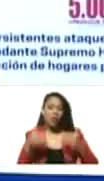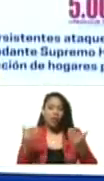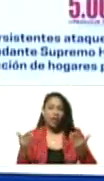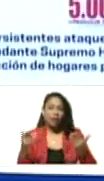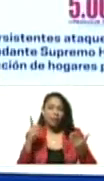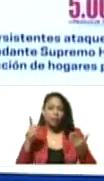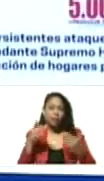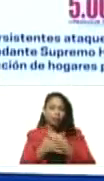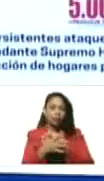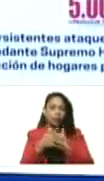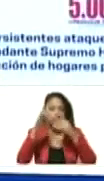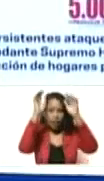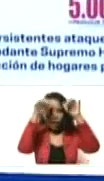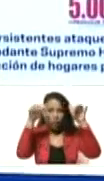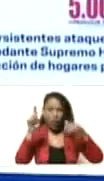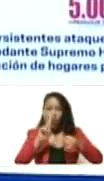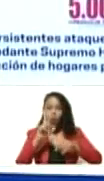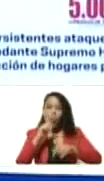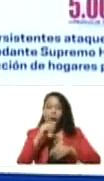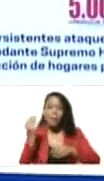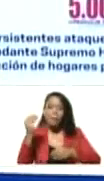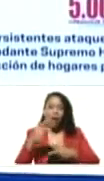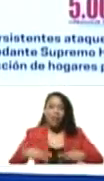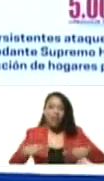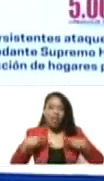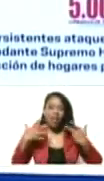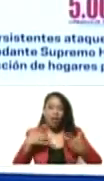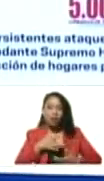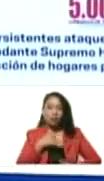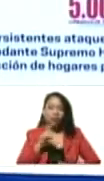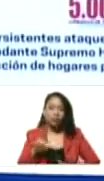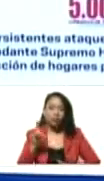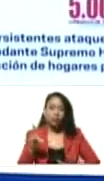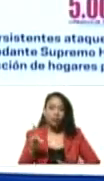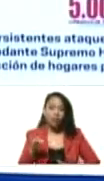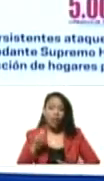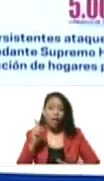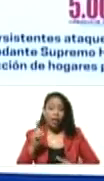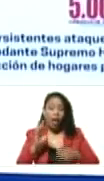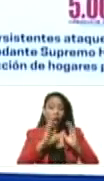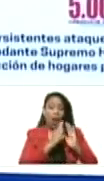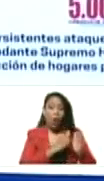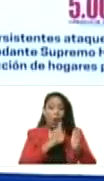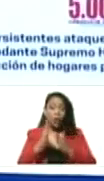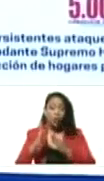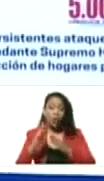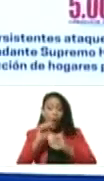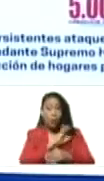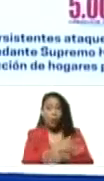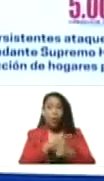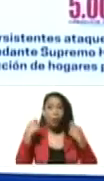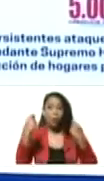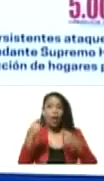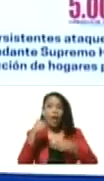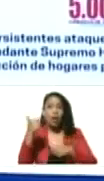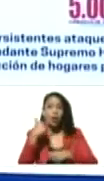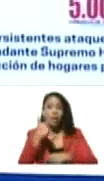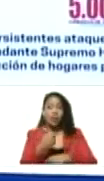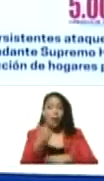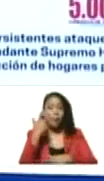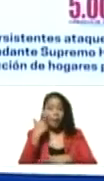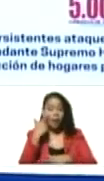para que esas lluvias no tengamos mayores vidas que lamentar? Ha sido la organización del poder popular. Son ellos los que nos dicen,